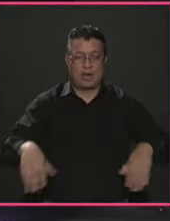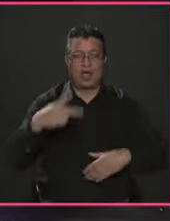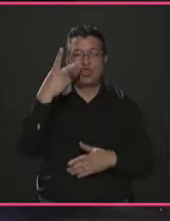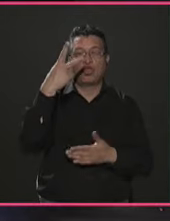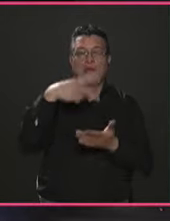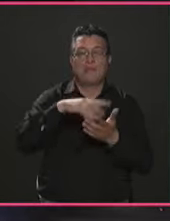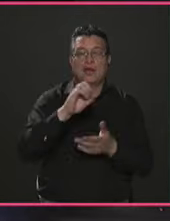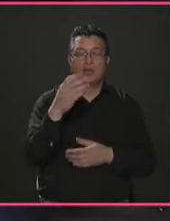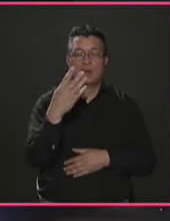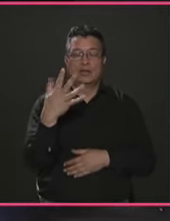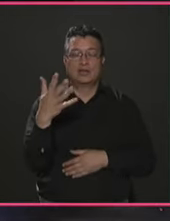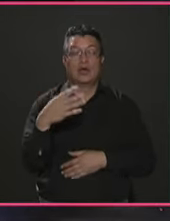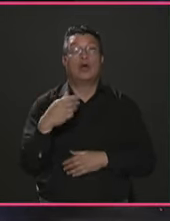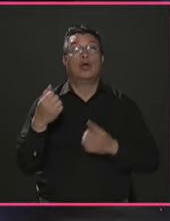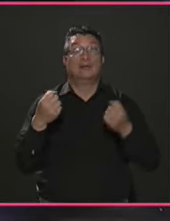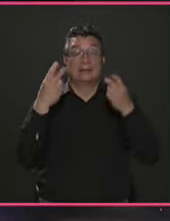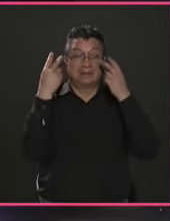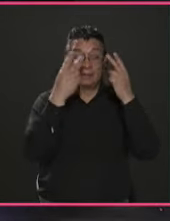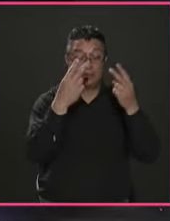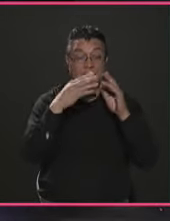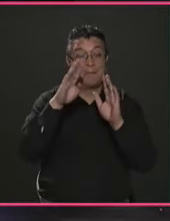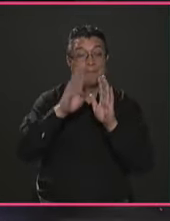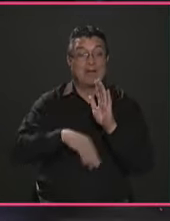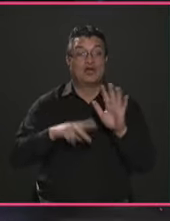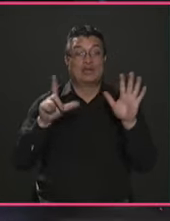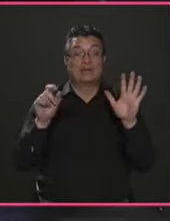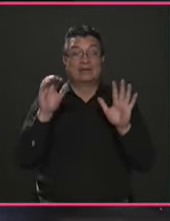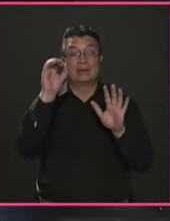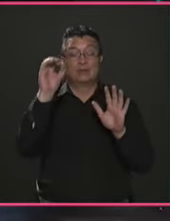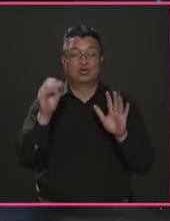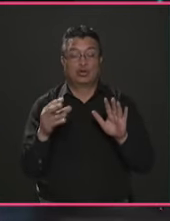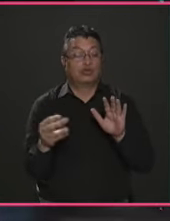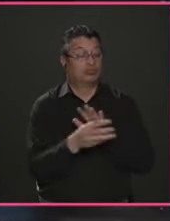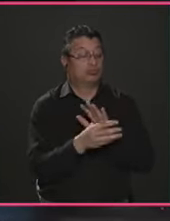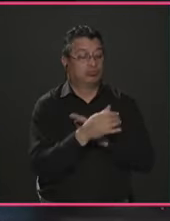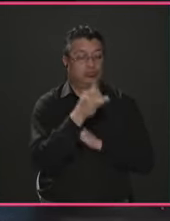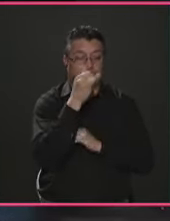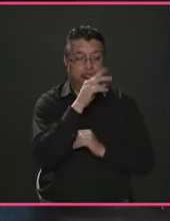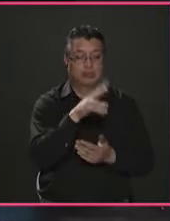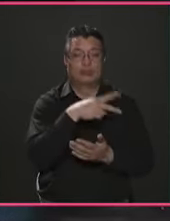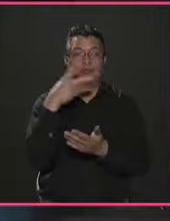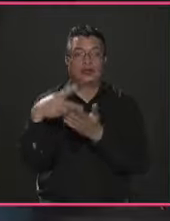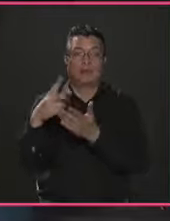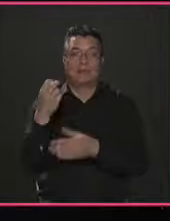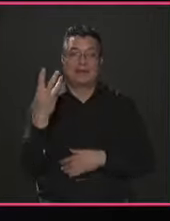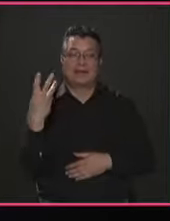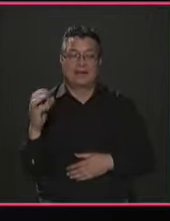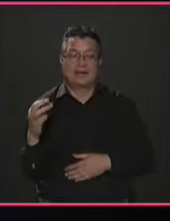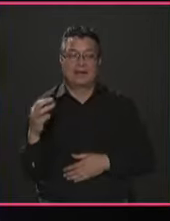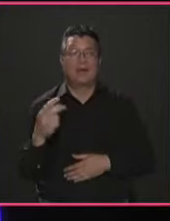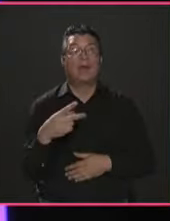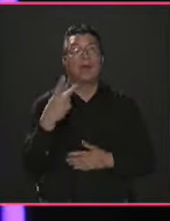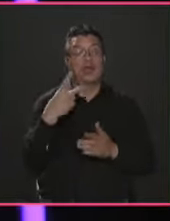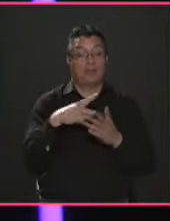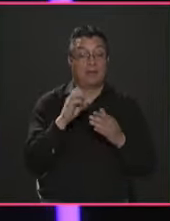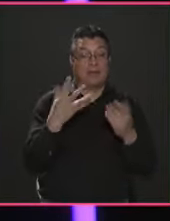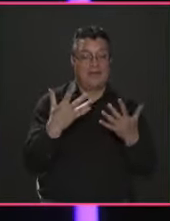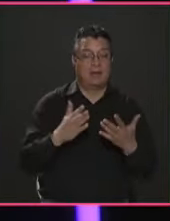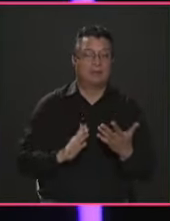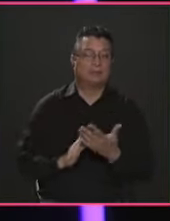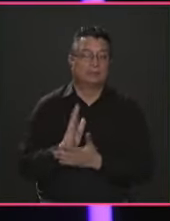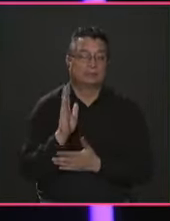el transporte tenemos menos de 7% de emisiones de carbono para el 2030 desde el